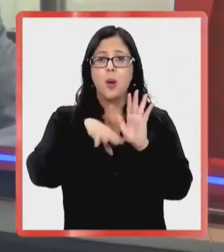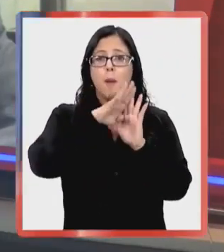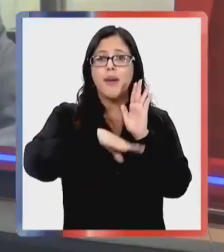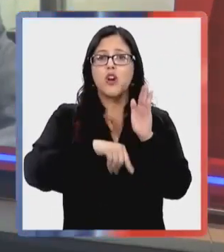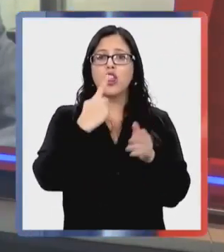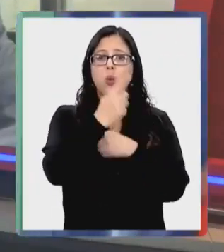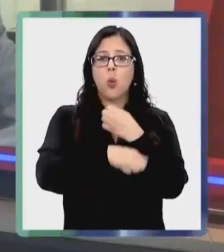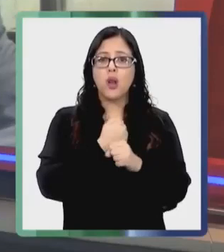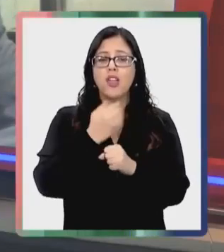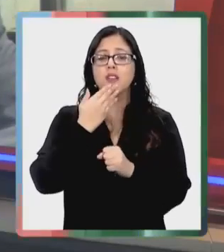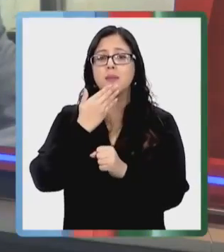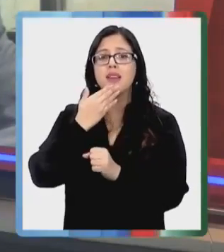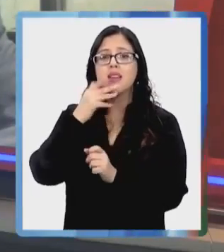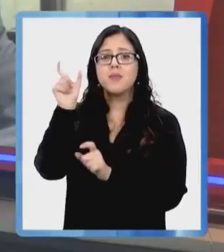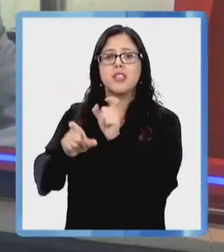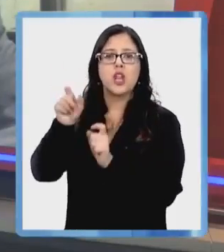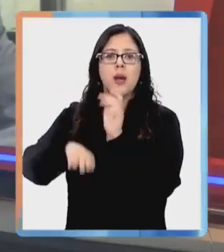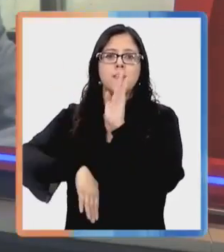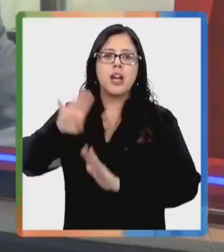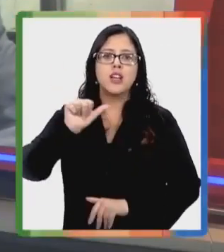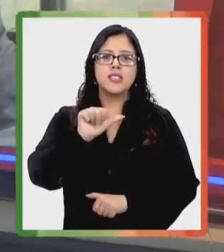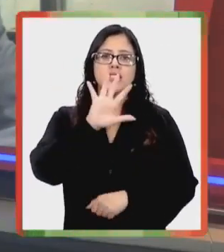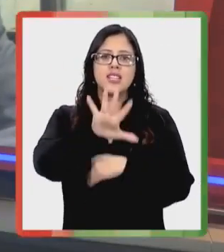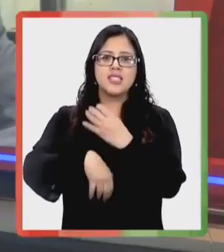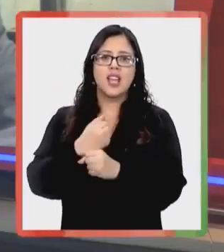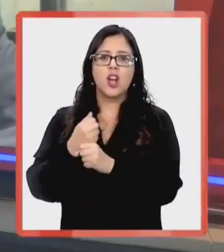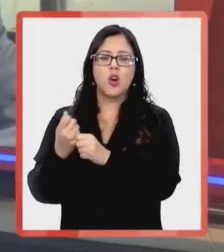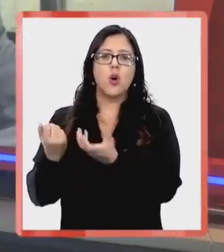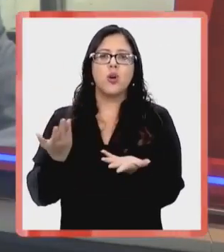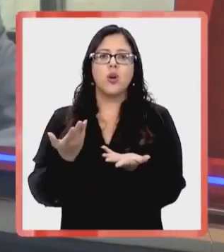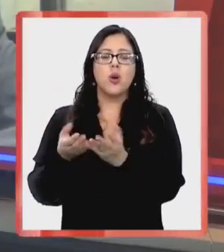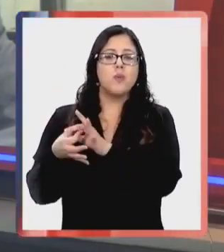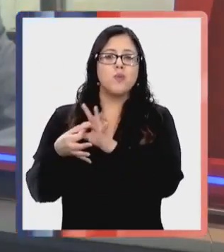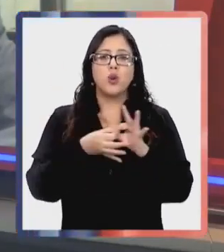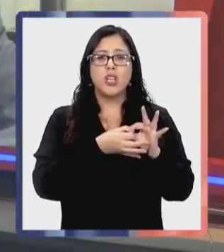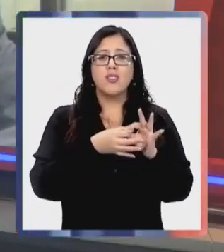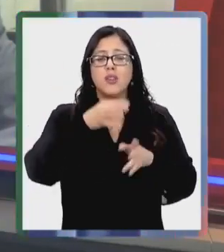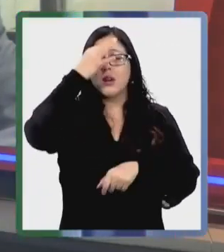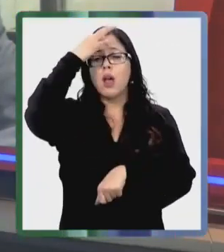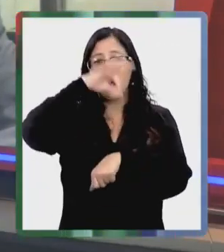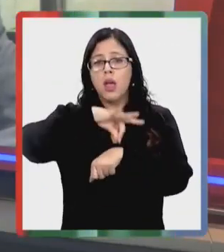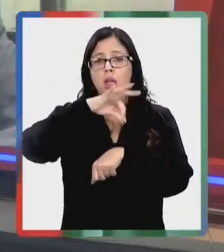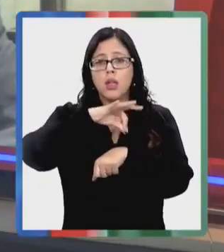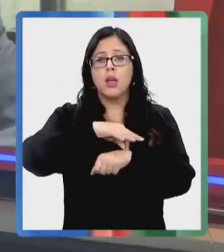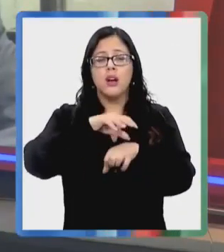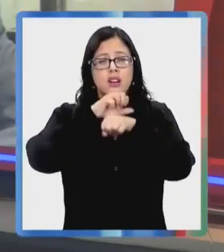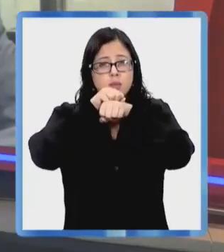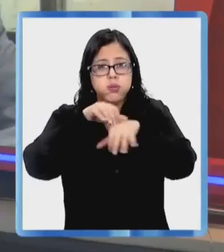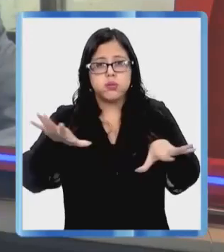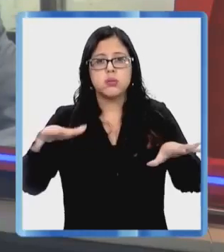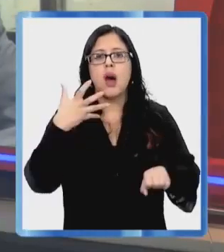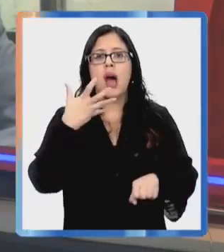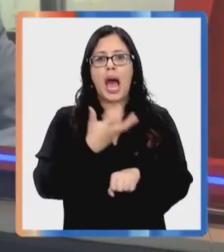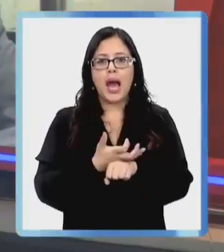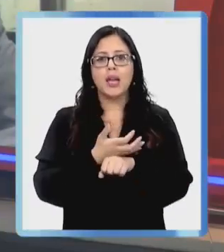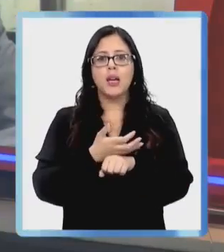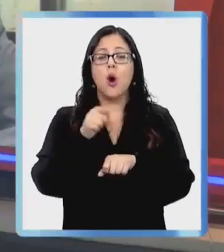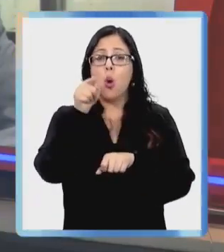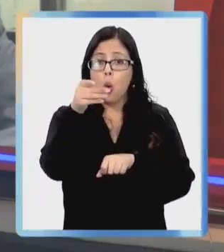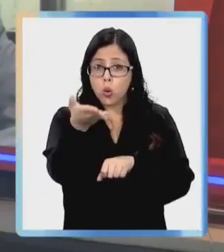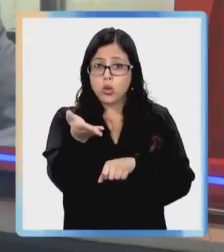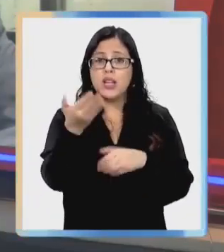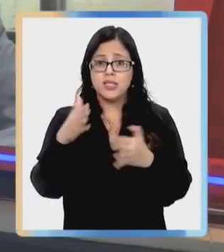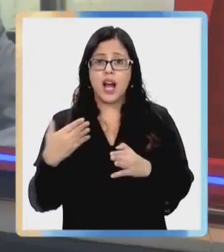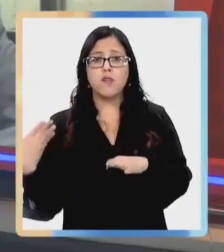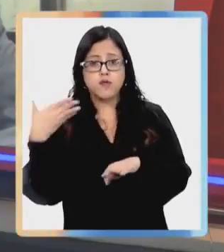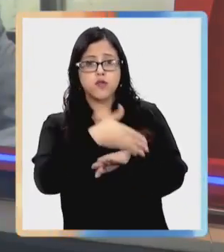de 1 año y los mayores de 65, a propósito de la enorme cantidad de virus respiratorios que están circulando. Cuéntenos, usted estuvo en el